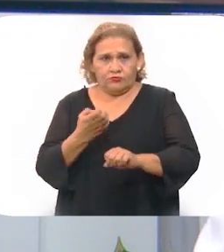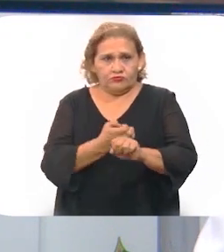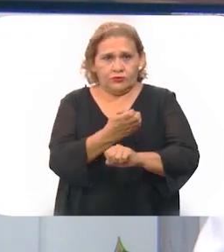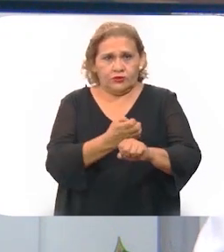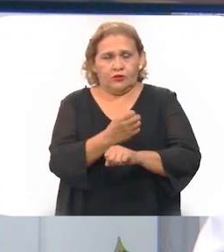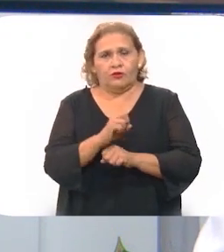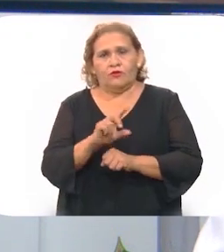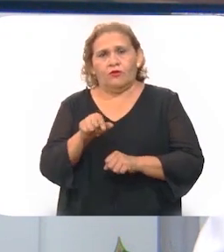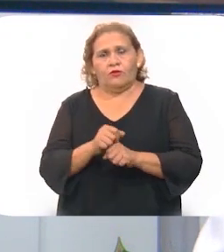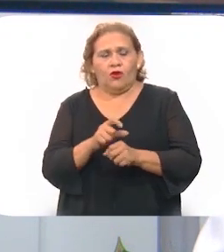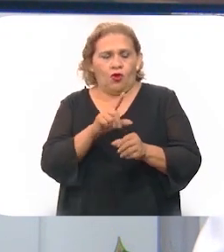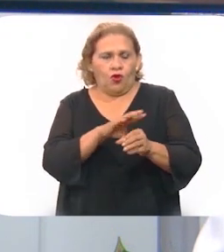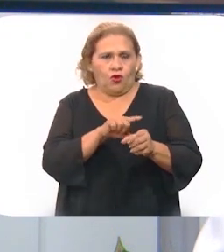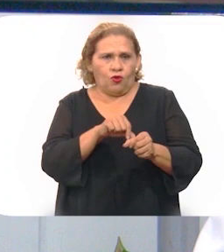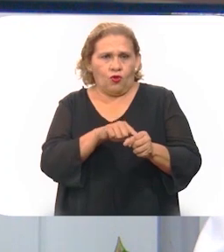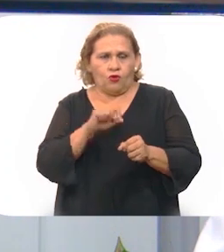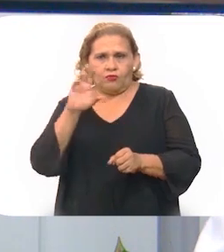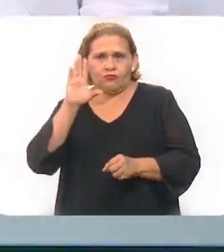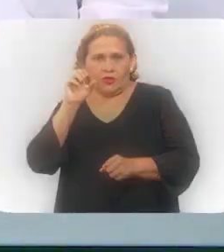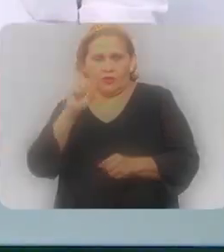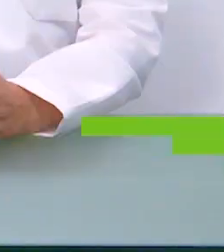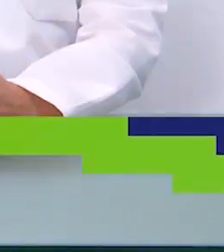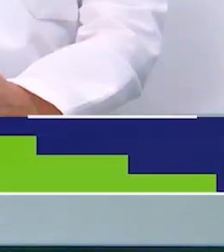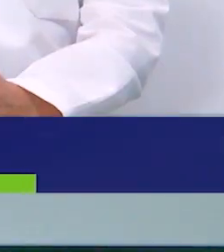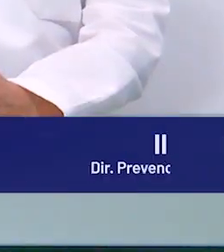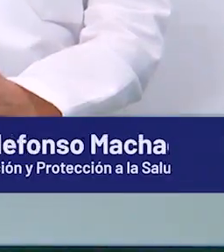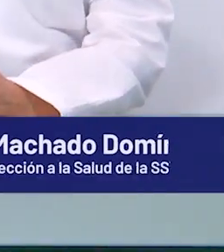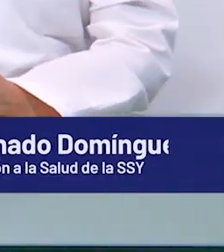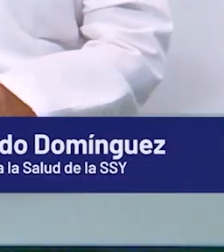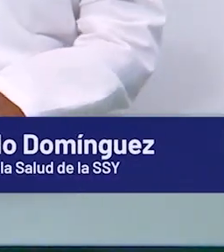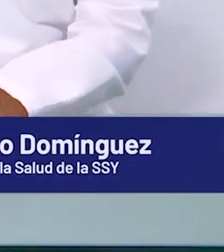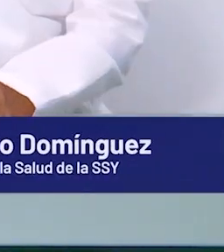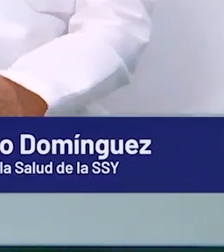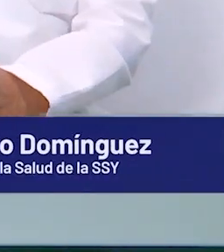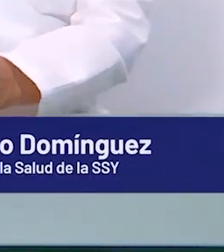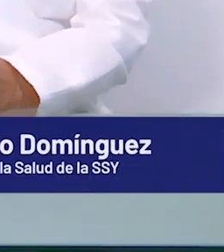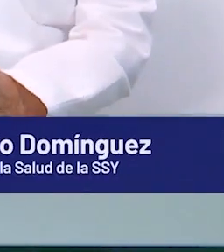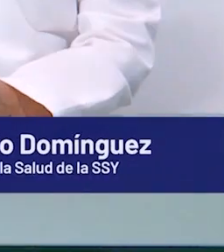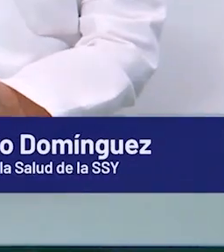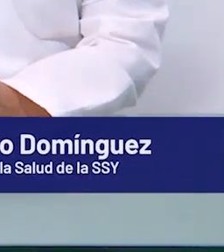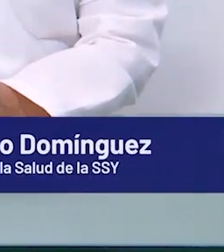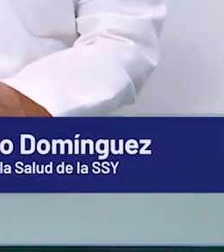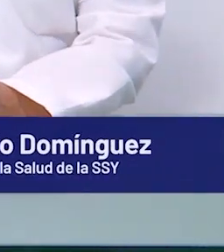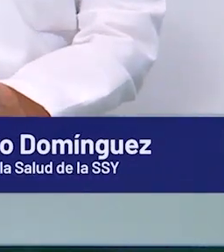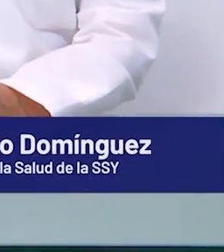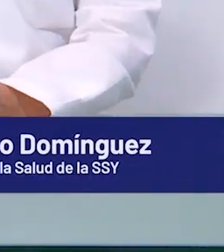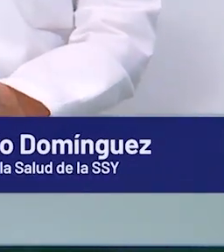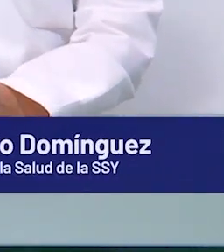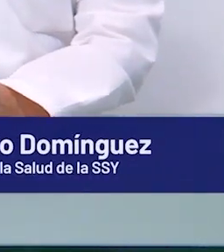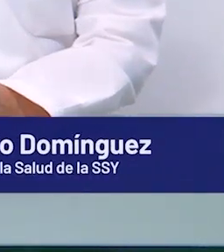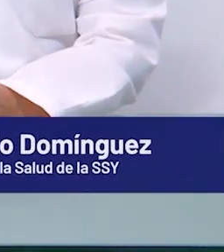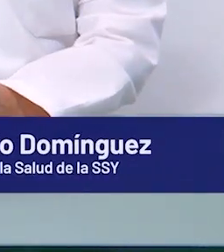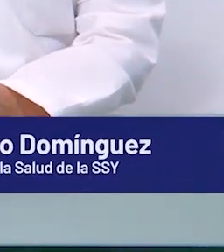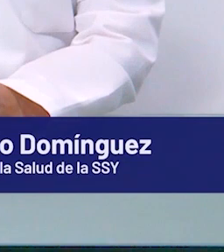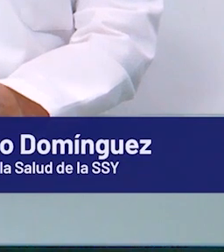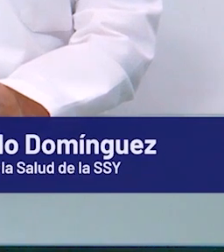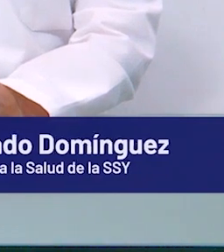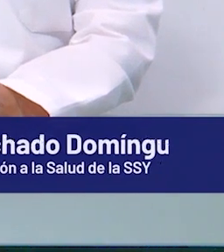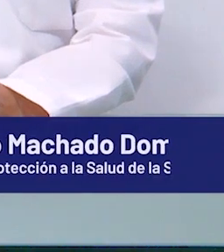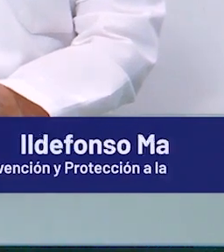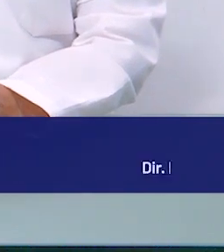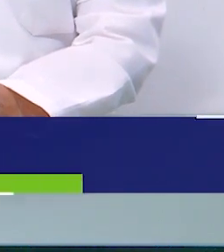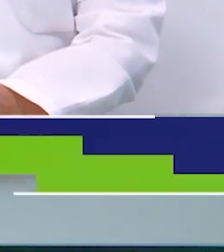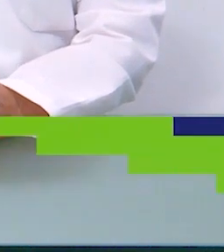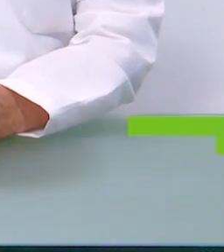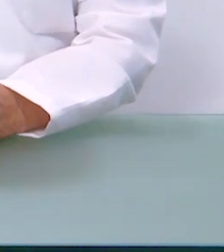estatal de salud marcan color naranja. Hasta aquí el reporte, doctor. Gracias, doctor. Estaremos actualizando esta información todos los días por